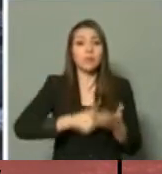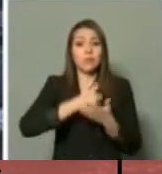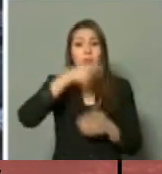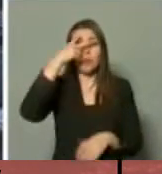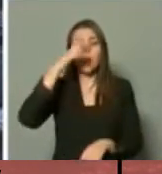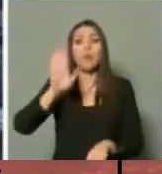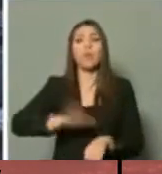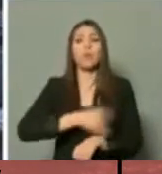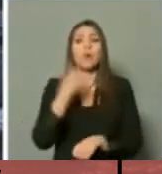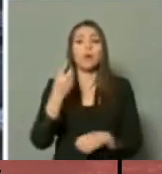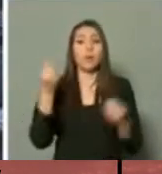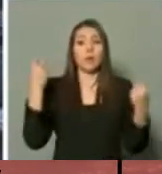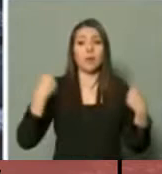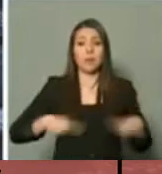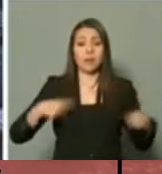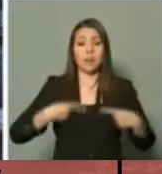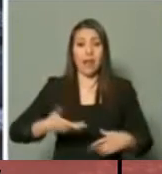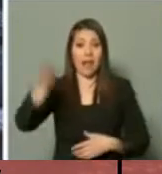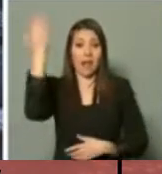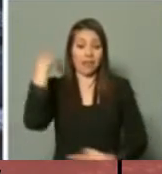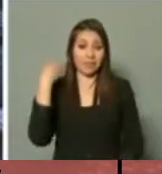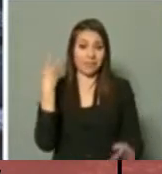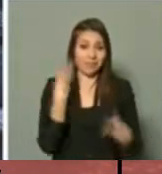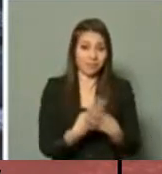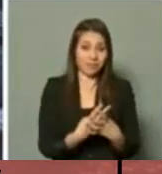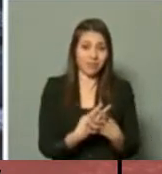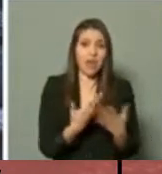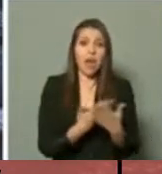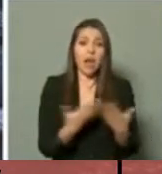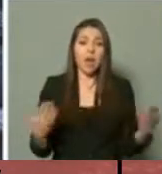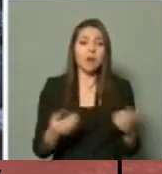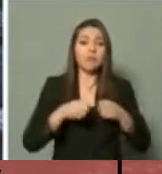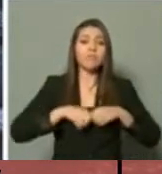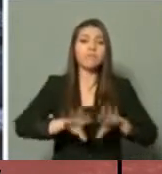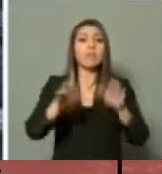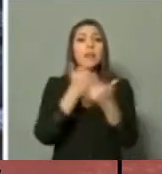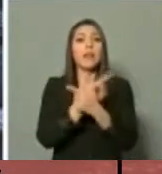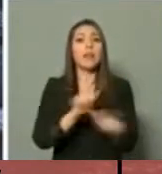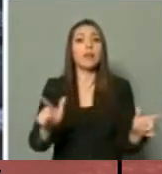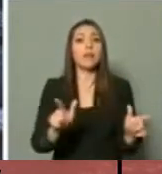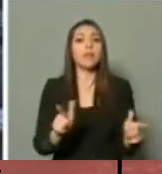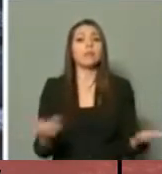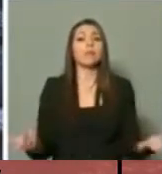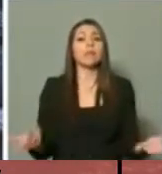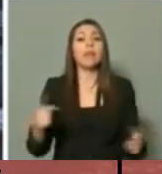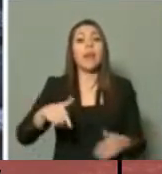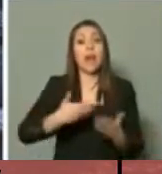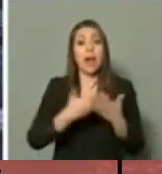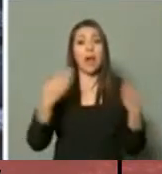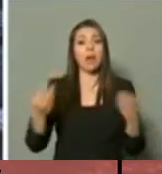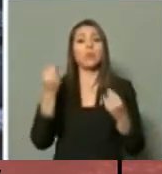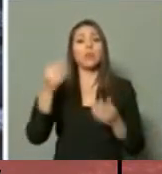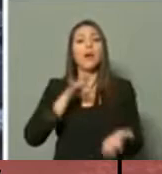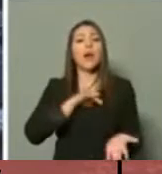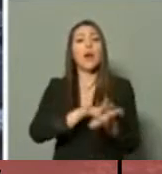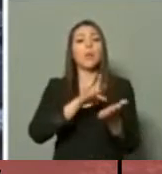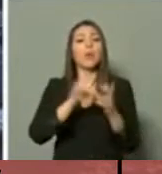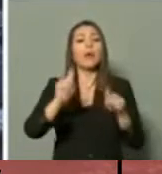prisión hoy están libres, debido a los beneficios que les otorga el nuevo sistema penal del país.